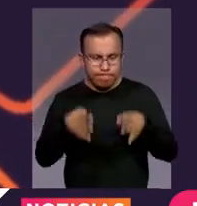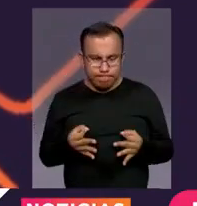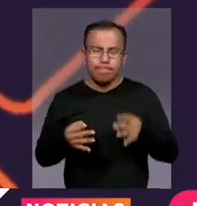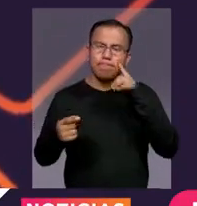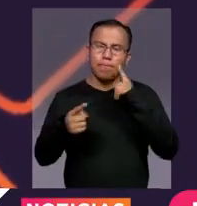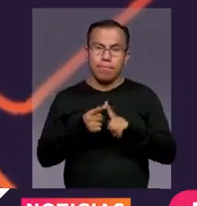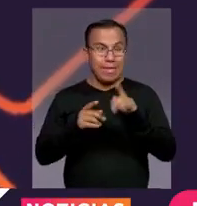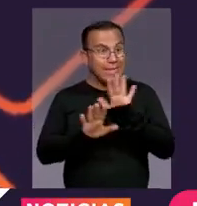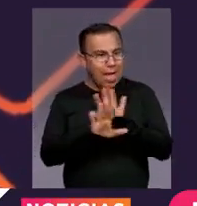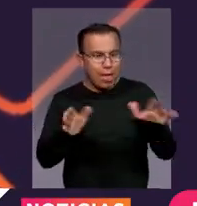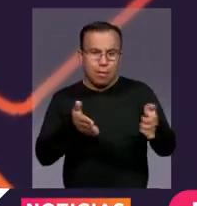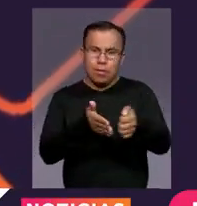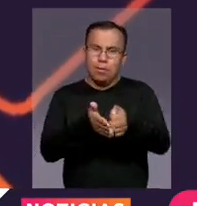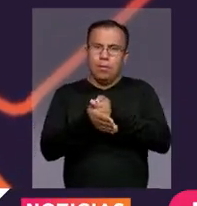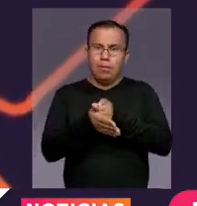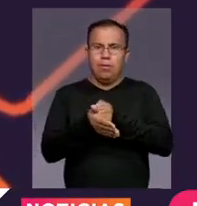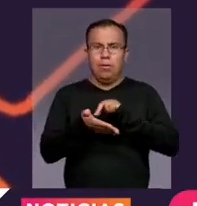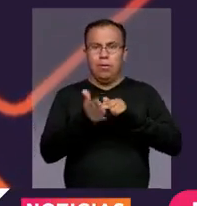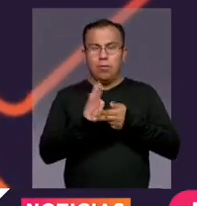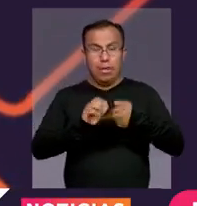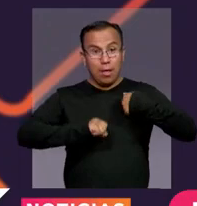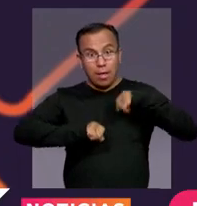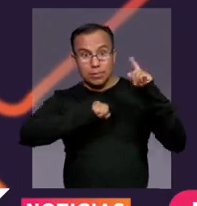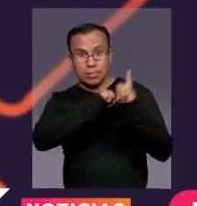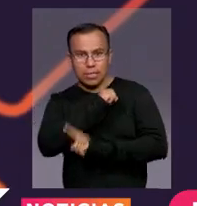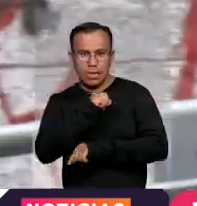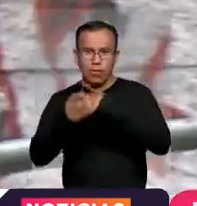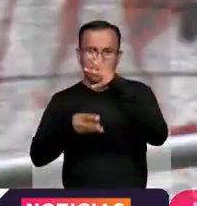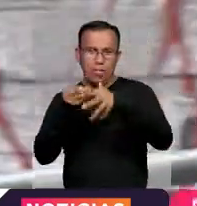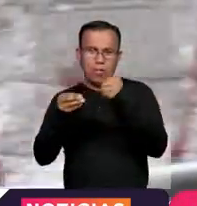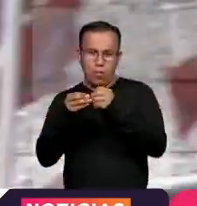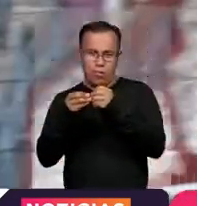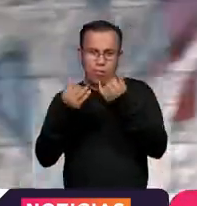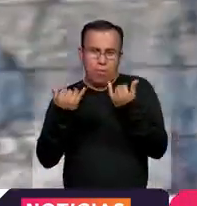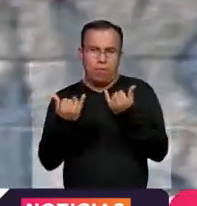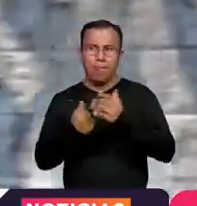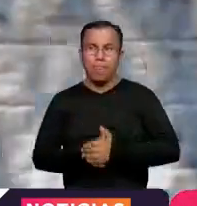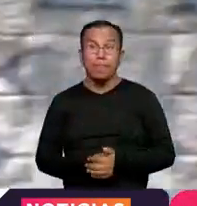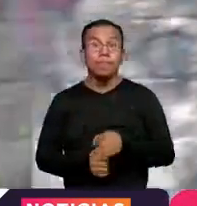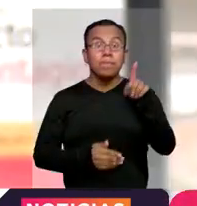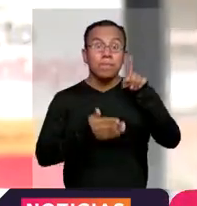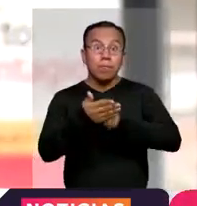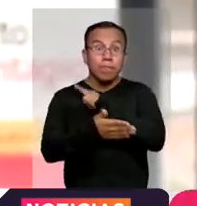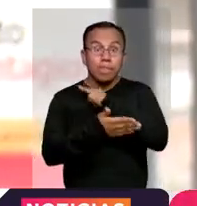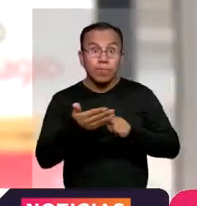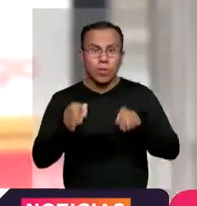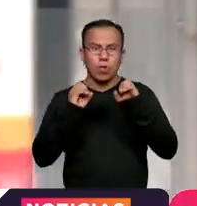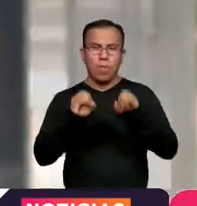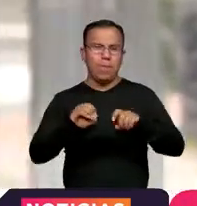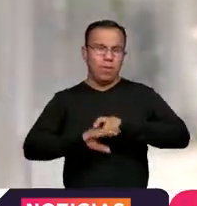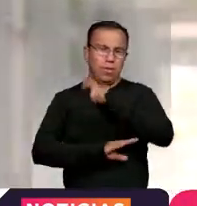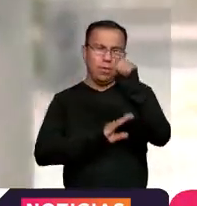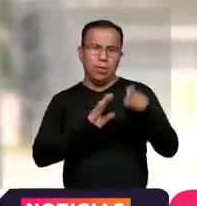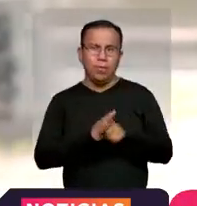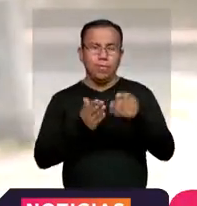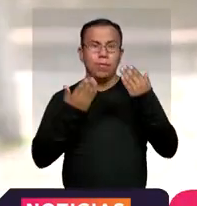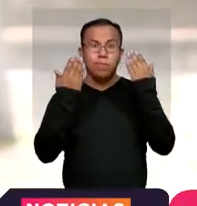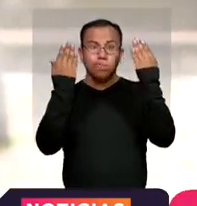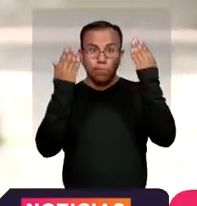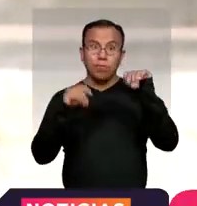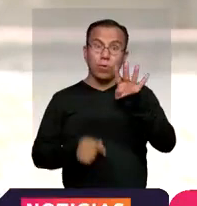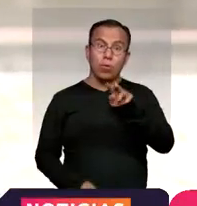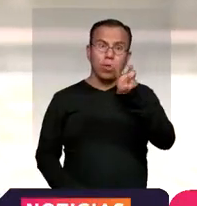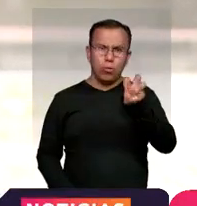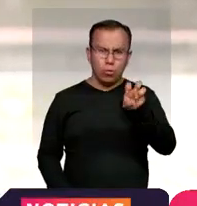es una causa justa eliminar el delito de aborto del Código Penal. En cuanto a la prohibición total del aborto en Colombia, el 48%